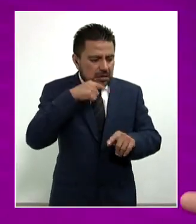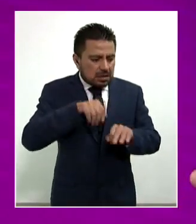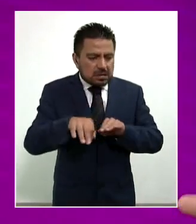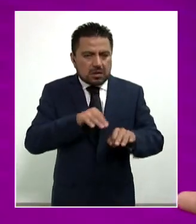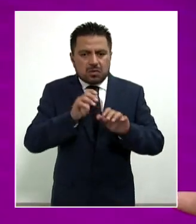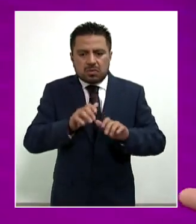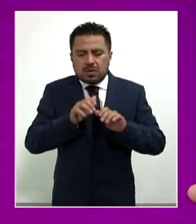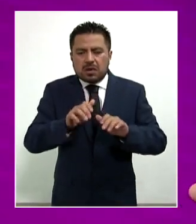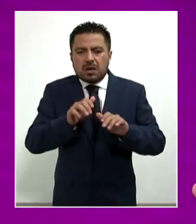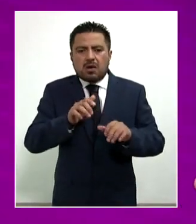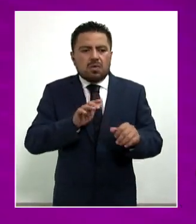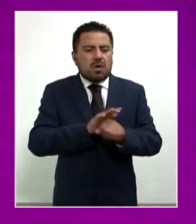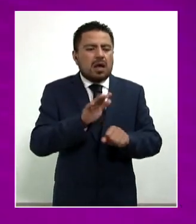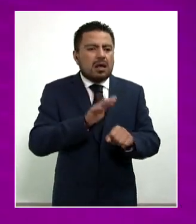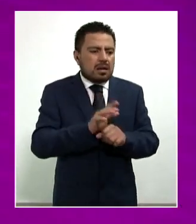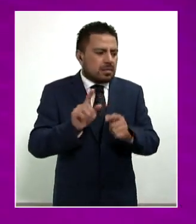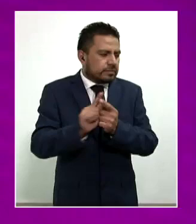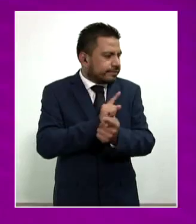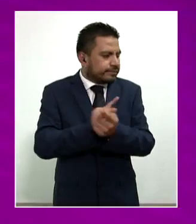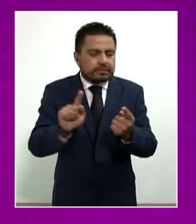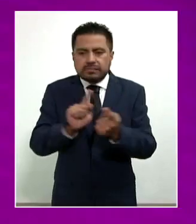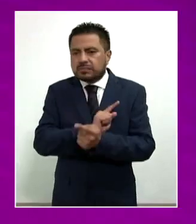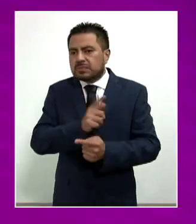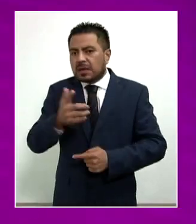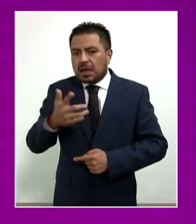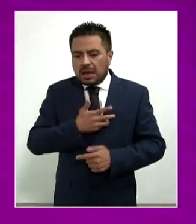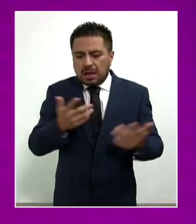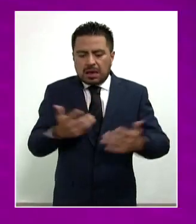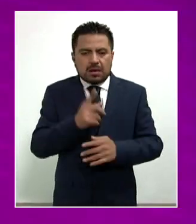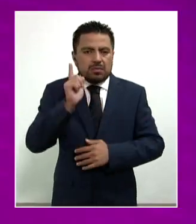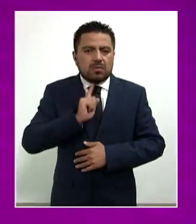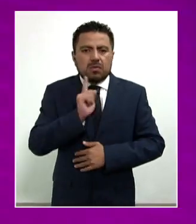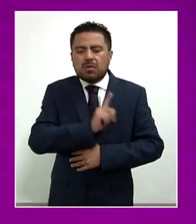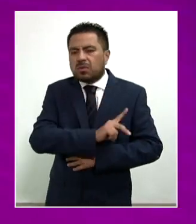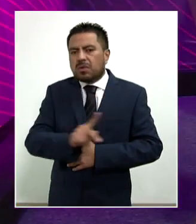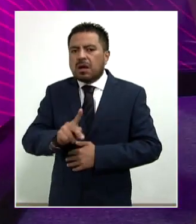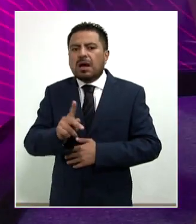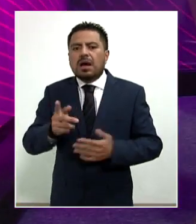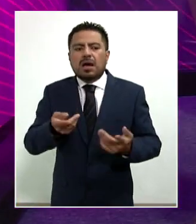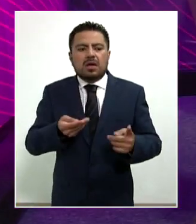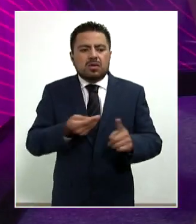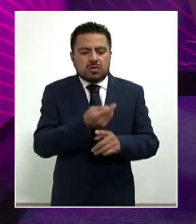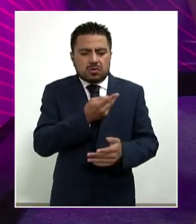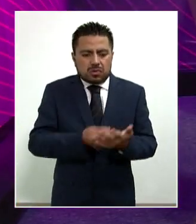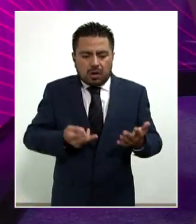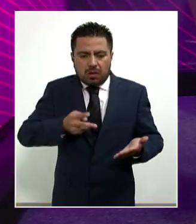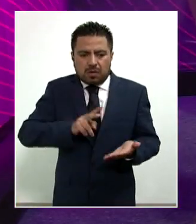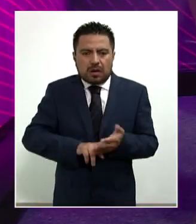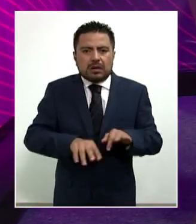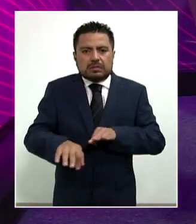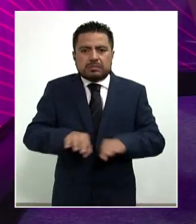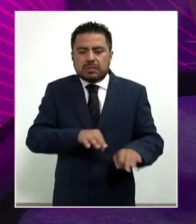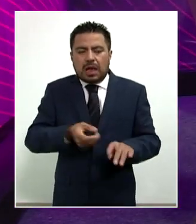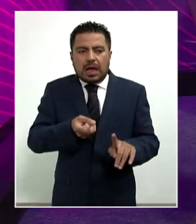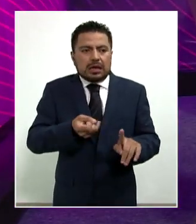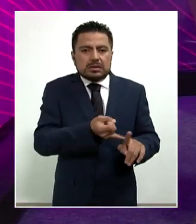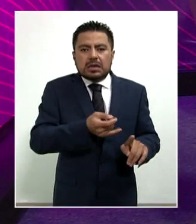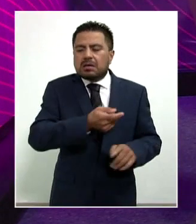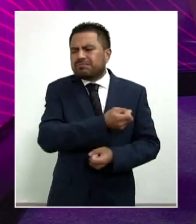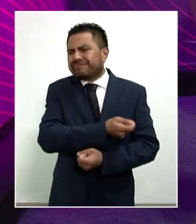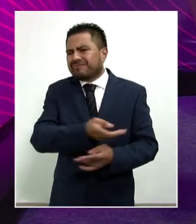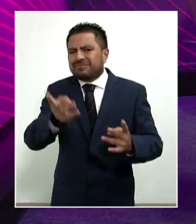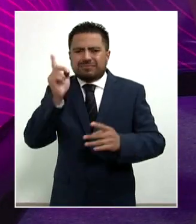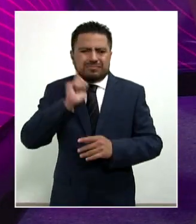y de cuidado al cual se enfrenta, estamos haciendo que las mujeres tengan una doble carga laboral. Y para muchas